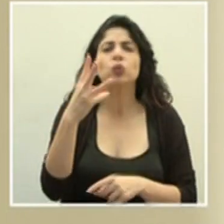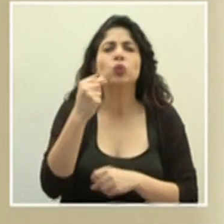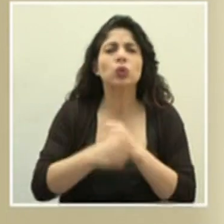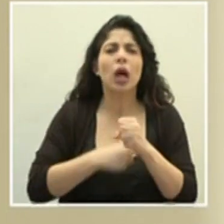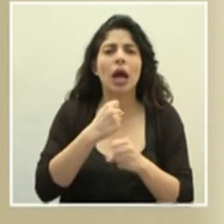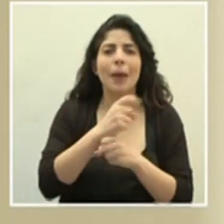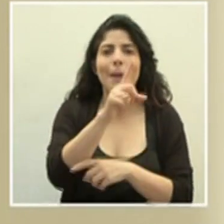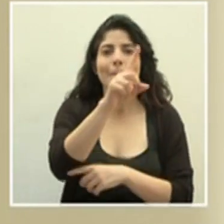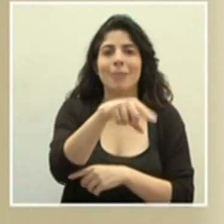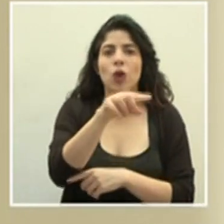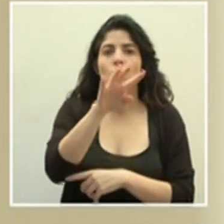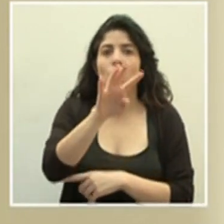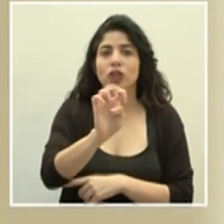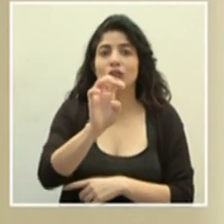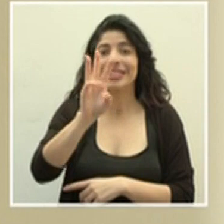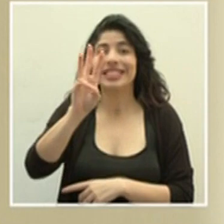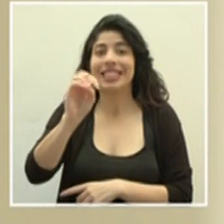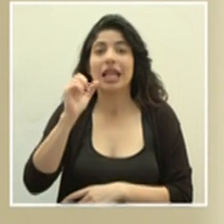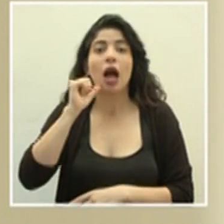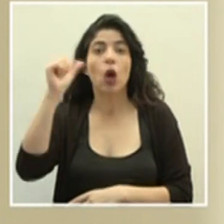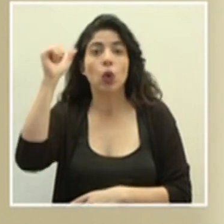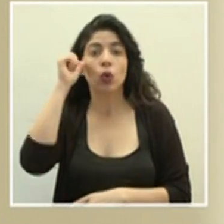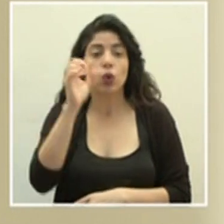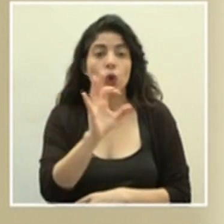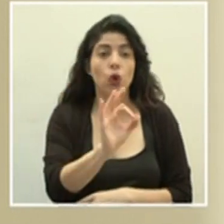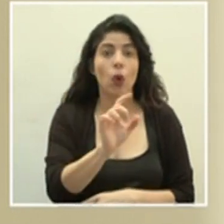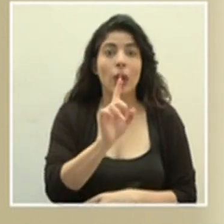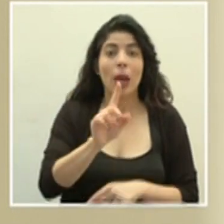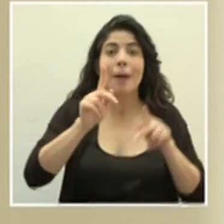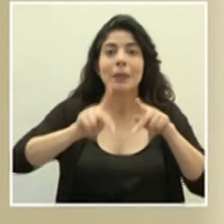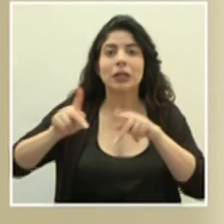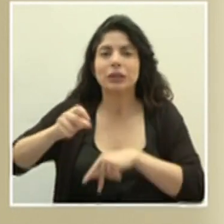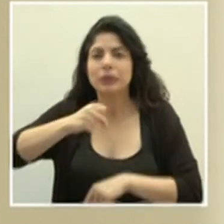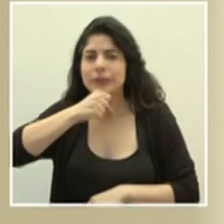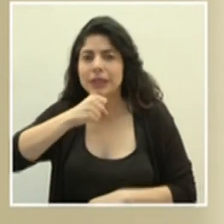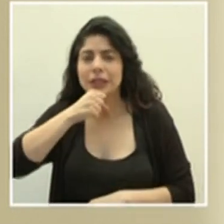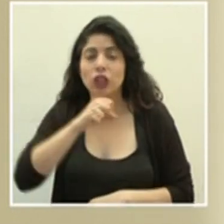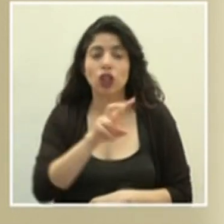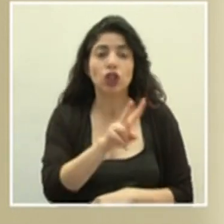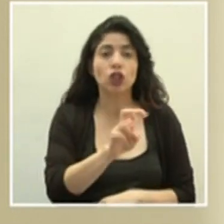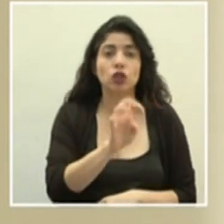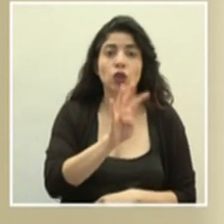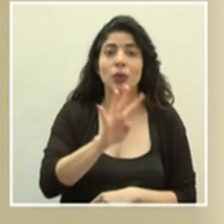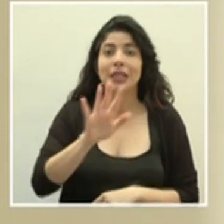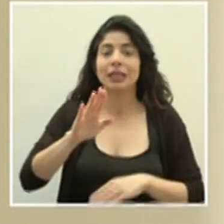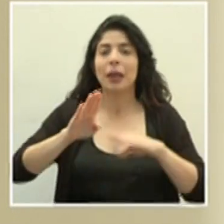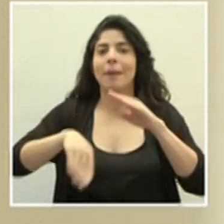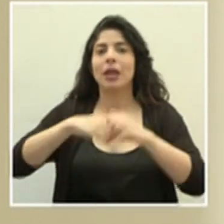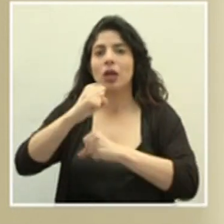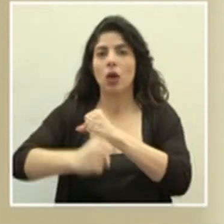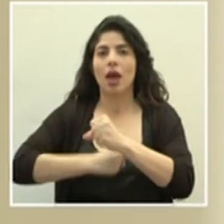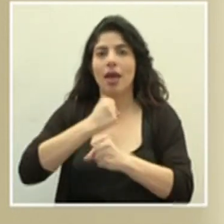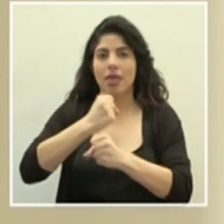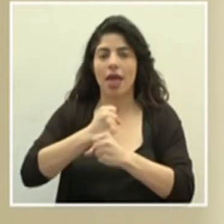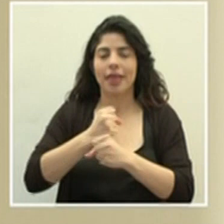tenemos 1.460 adultos, 91 personas mayores y 245 menores de